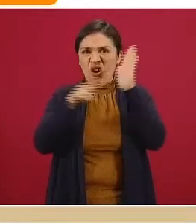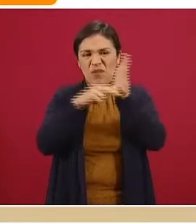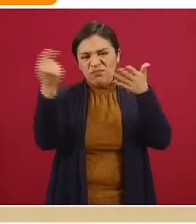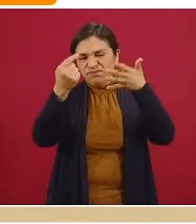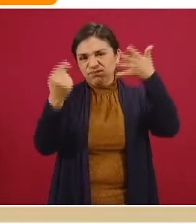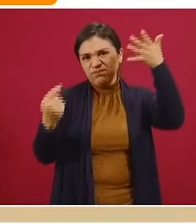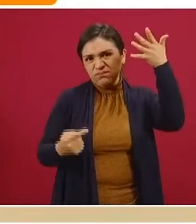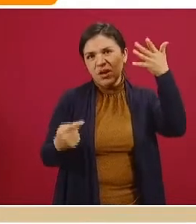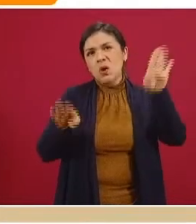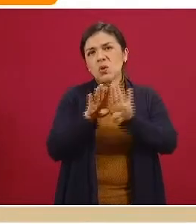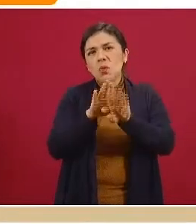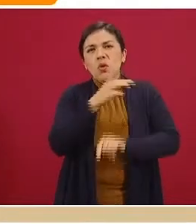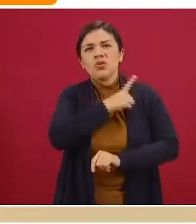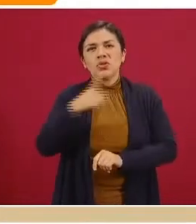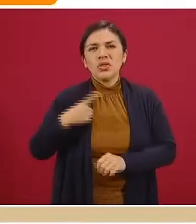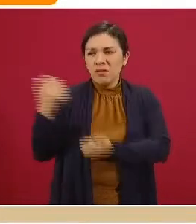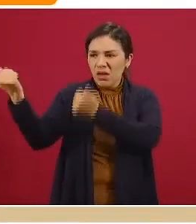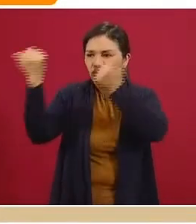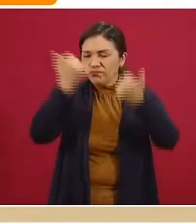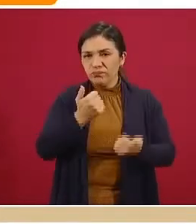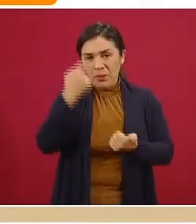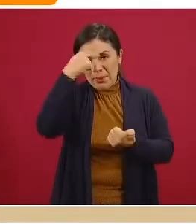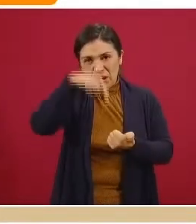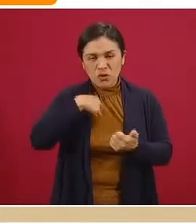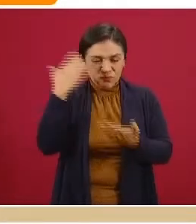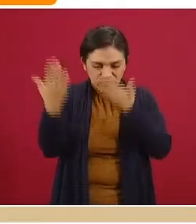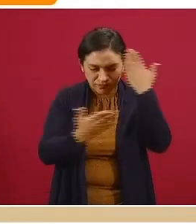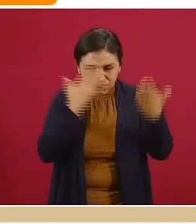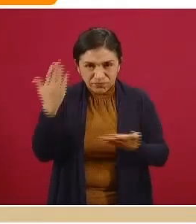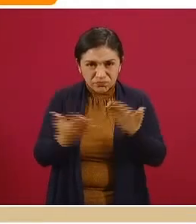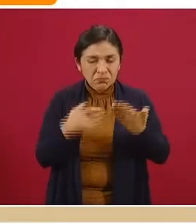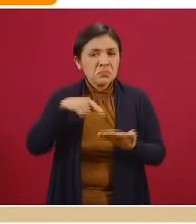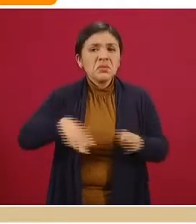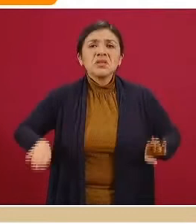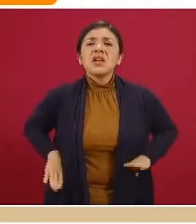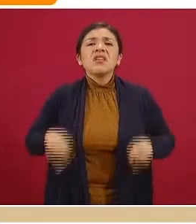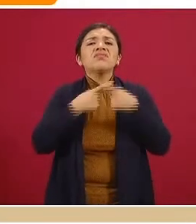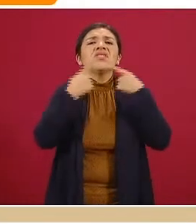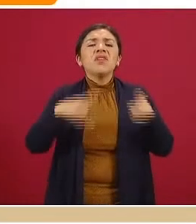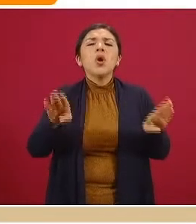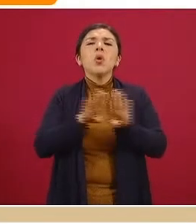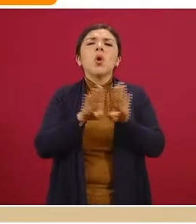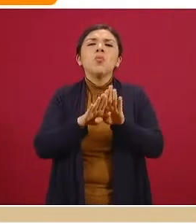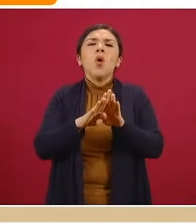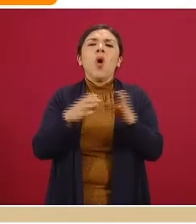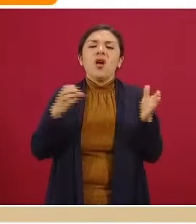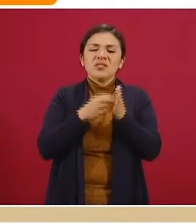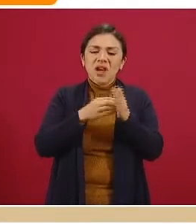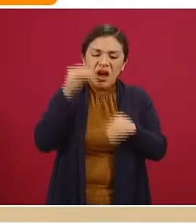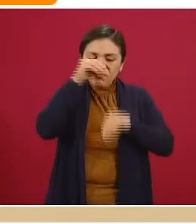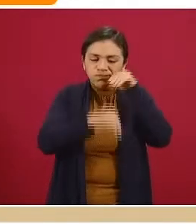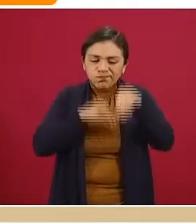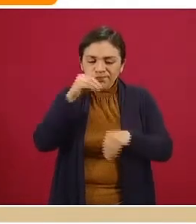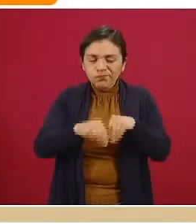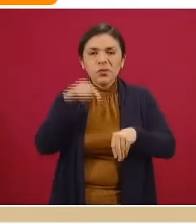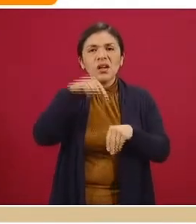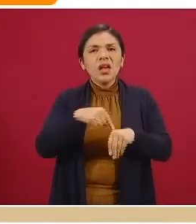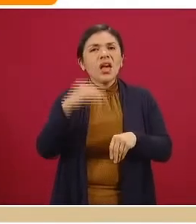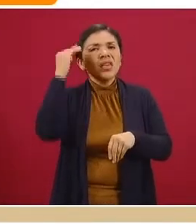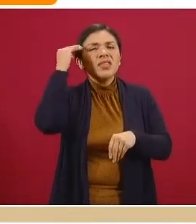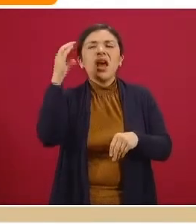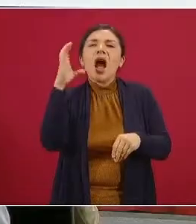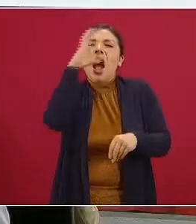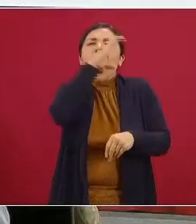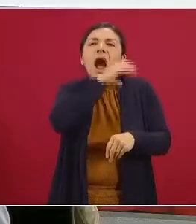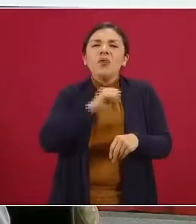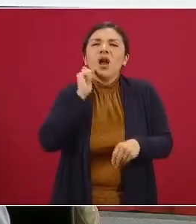el país en relación a cómo debe de venir una muestra, en relación a su empaquetado, en relación a su temperatura,